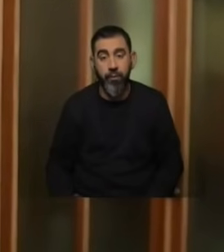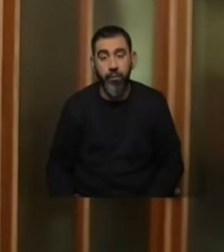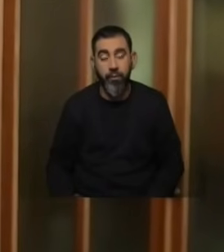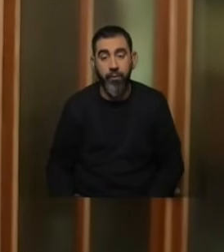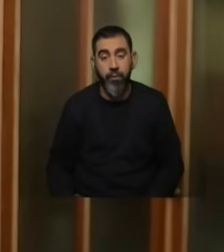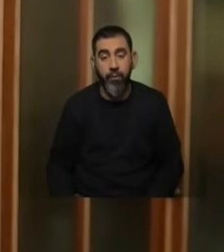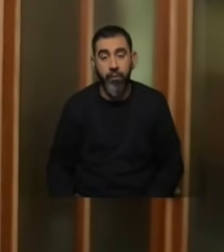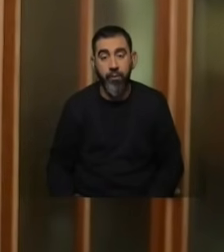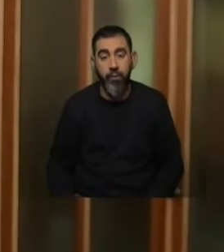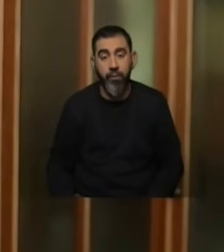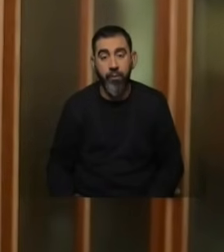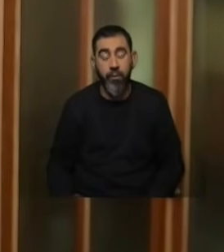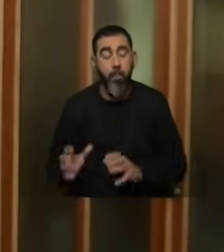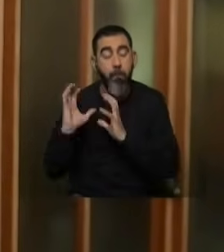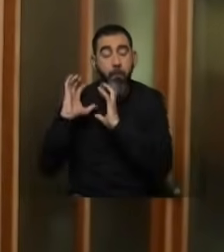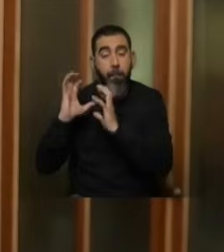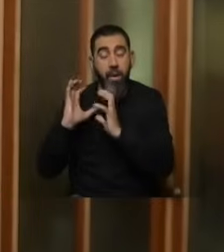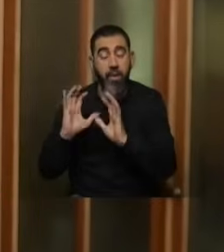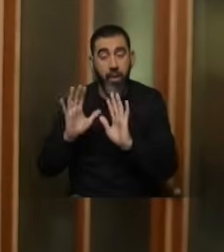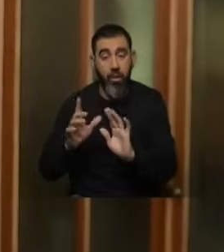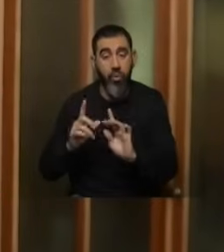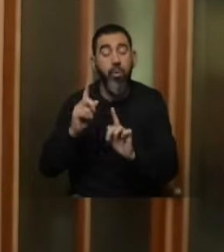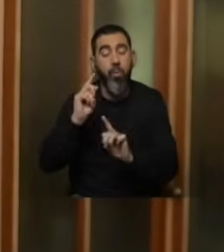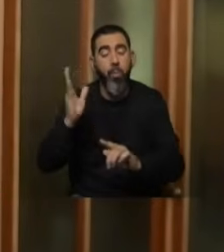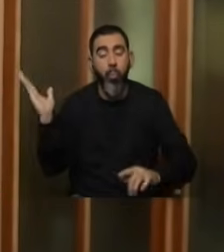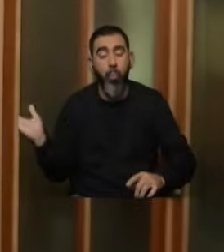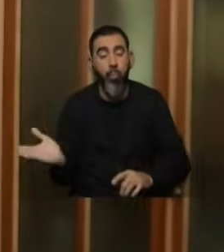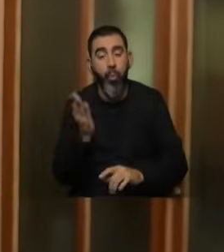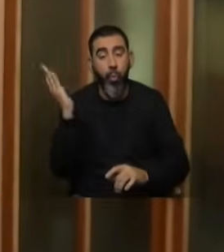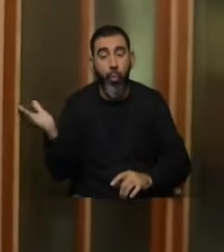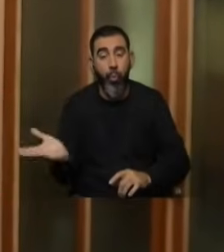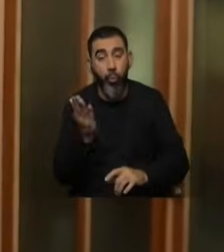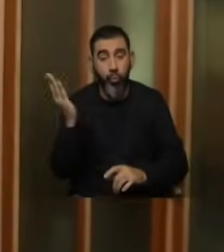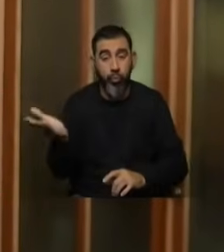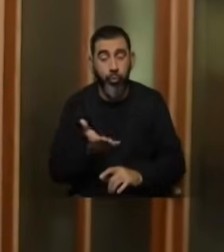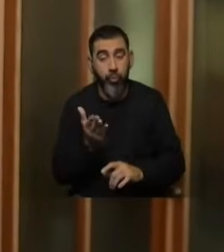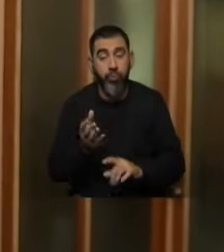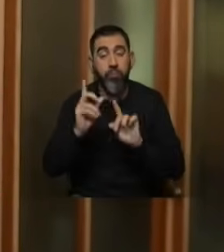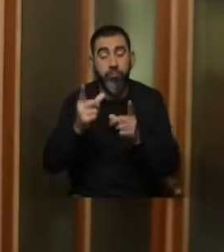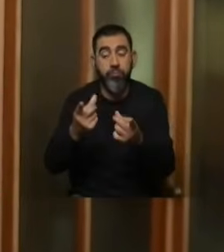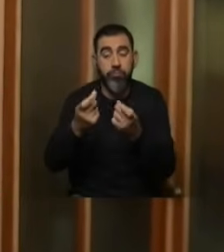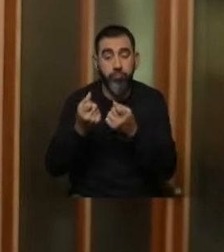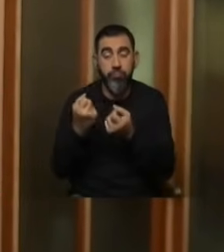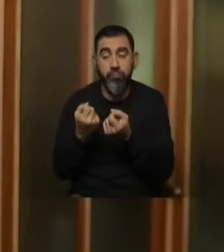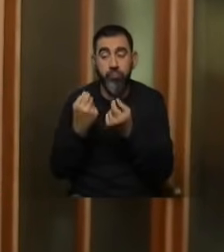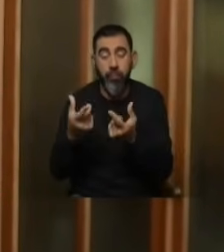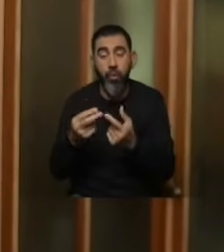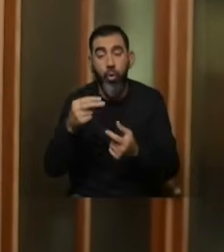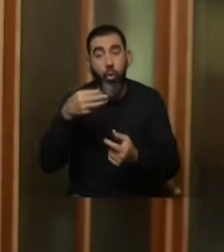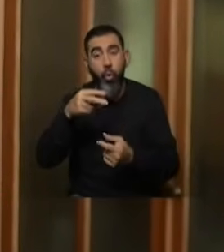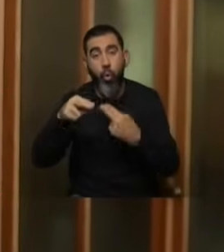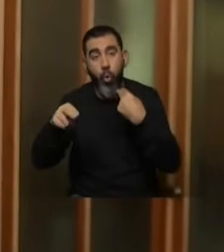este y y y y también de productores y atienden las necesidades de muchos comedores y